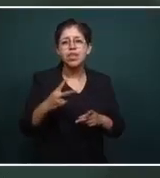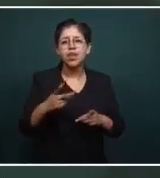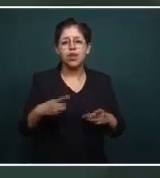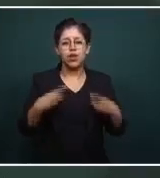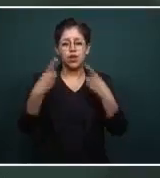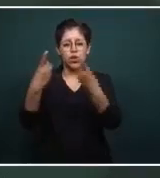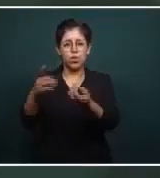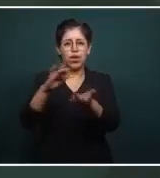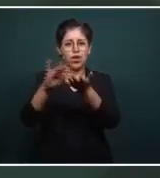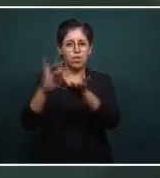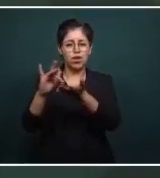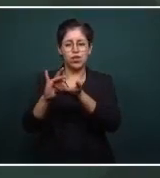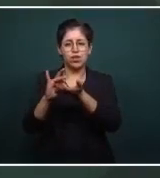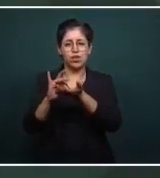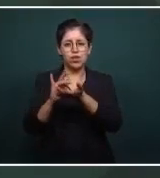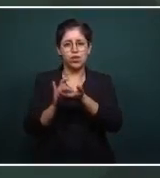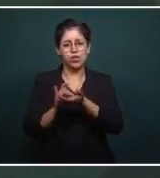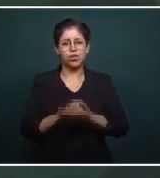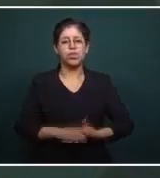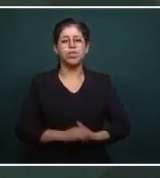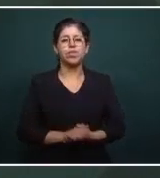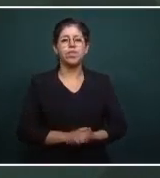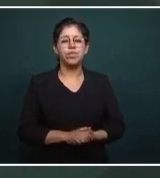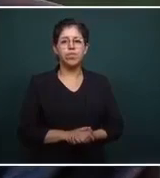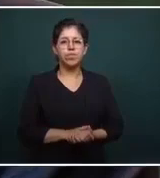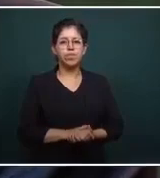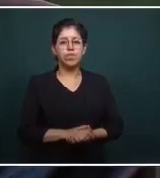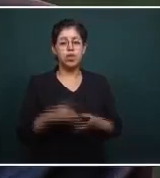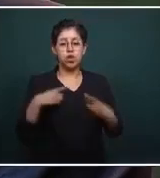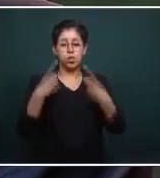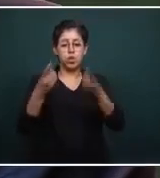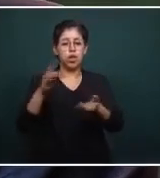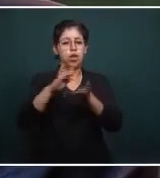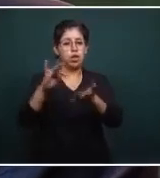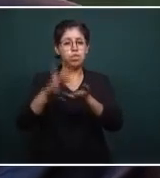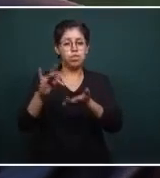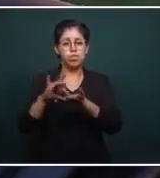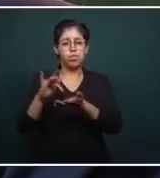haber trámite burocrático. Y vamos a procurar entregar los apoyos,